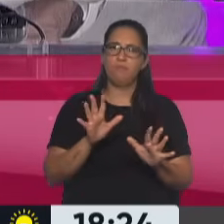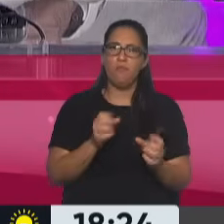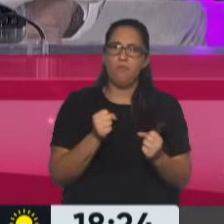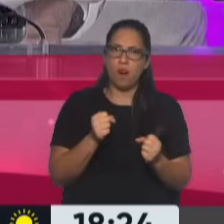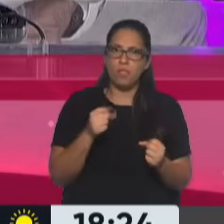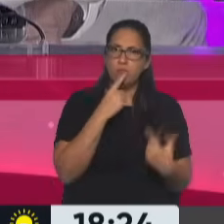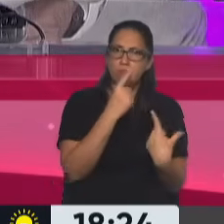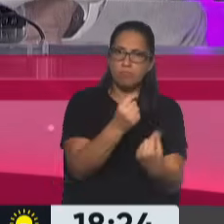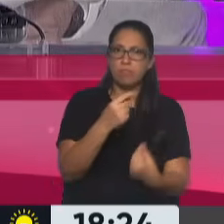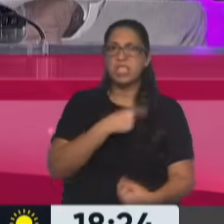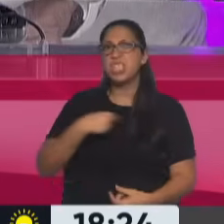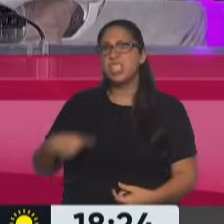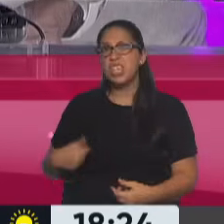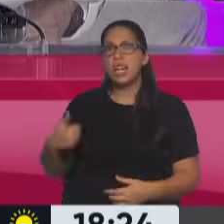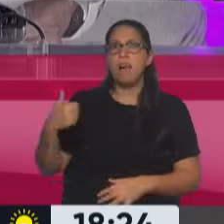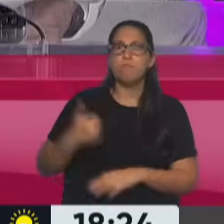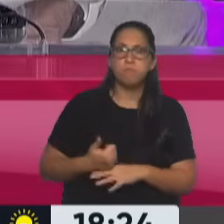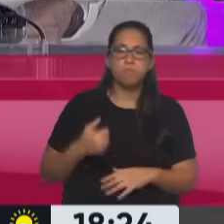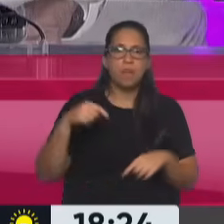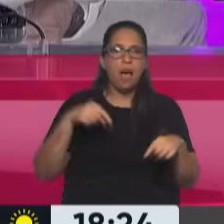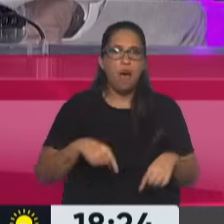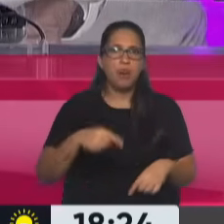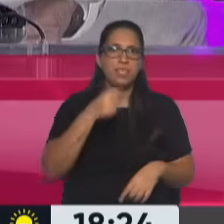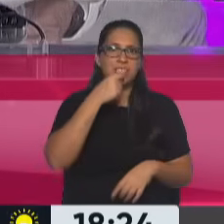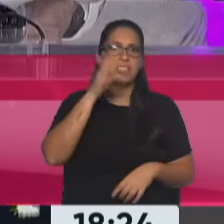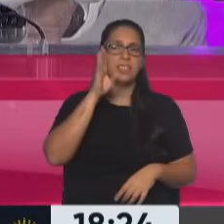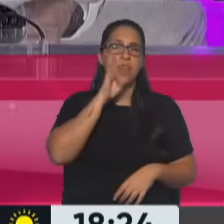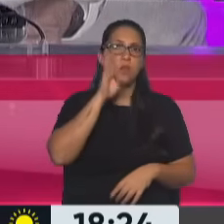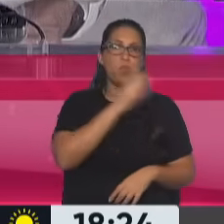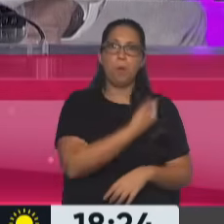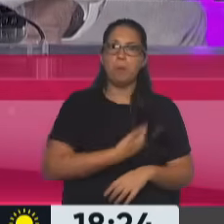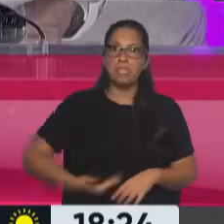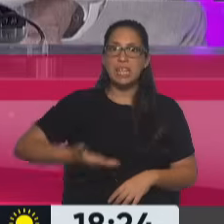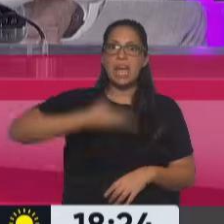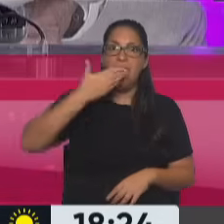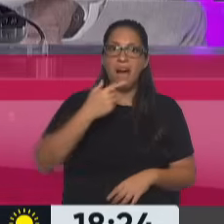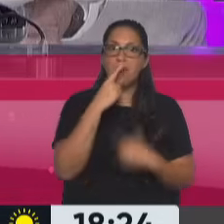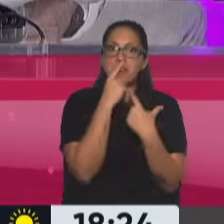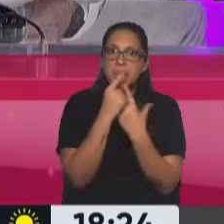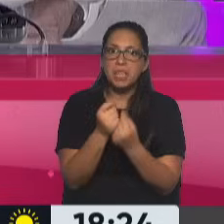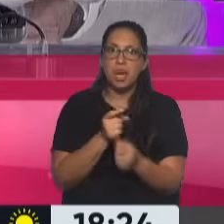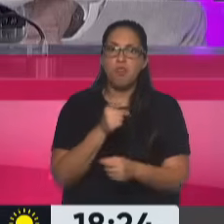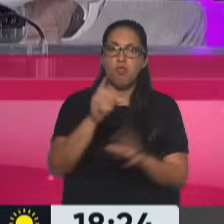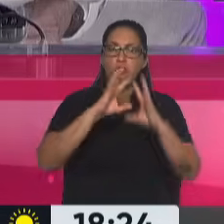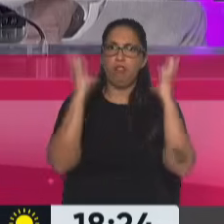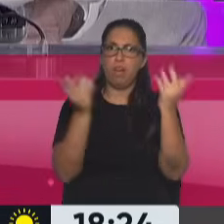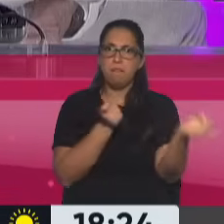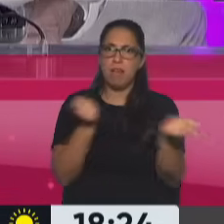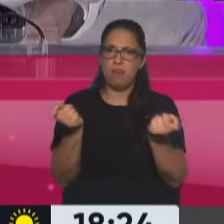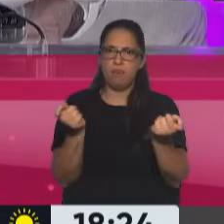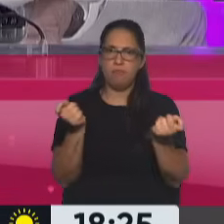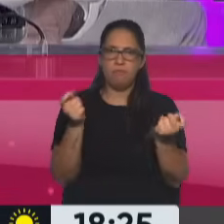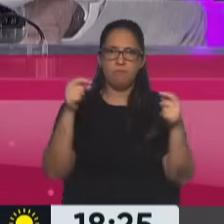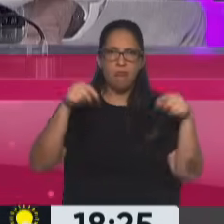a hablar del orden global. ¿Qué significa que lo haga el propio presidente de Estados Unidos? Y si crees que en ese sentido se está en el momento de mayor